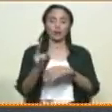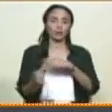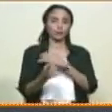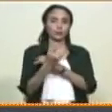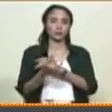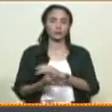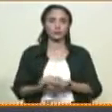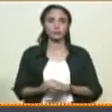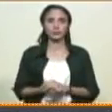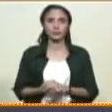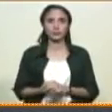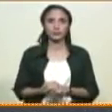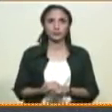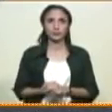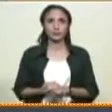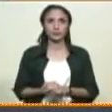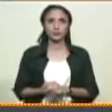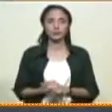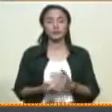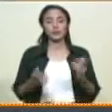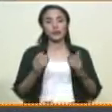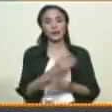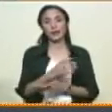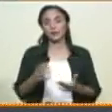impunidad. Y mire que hace daño.